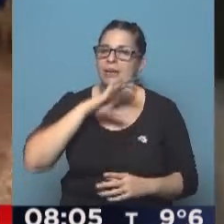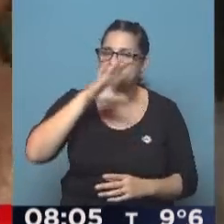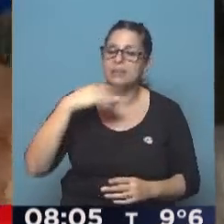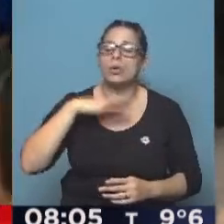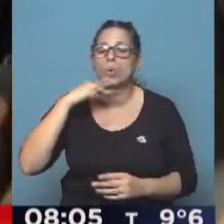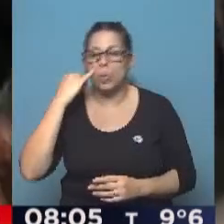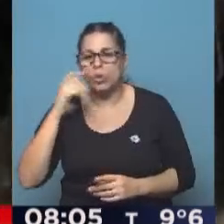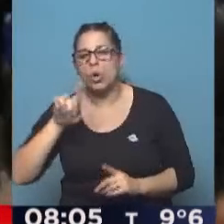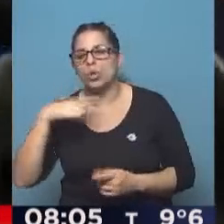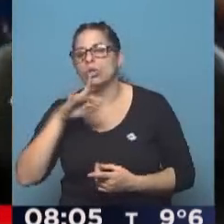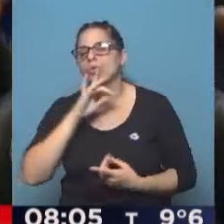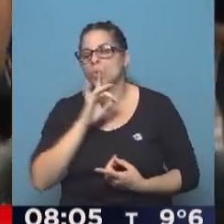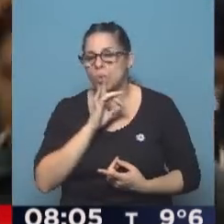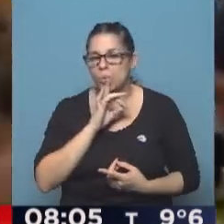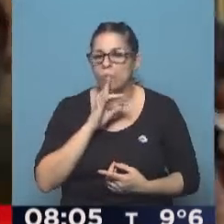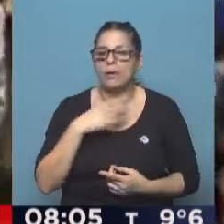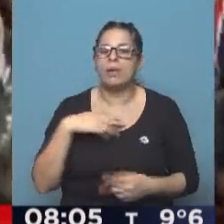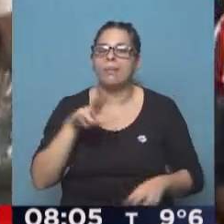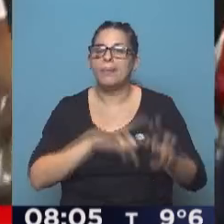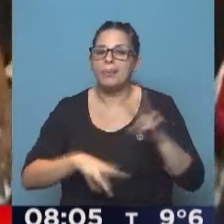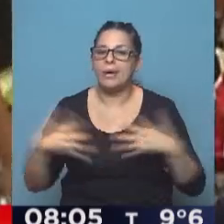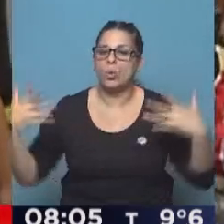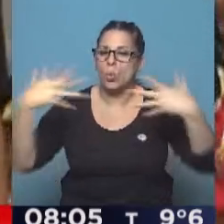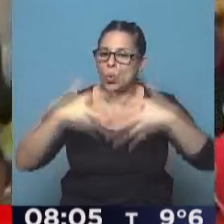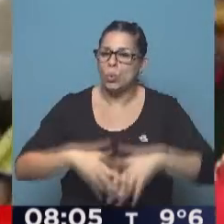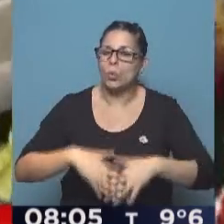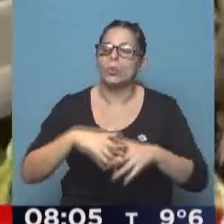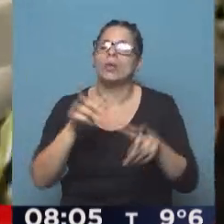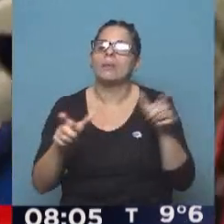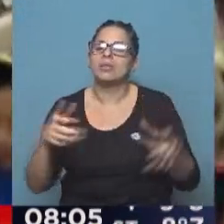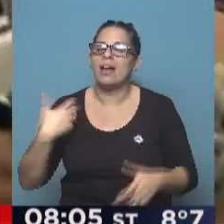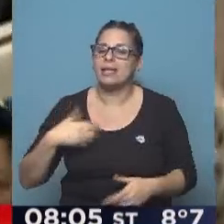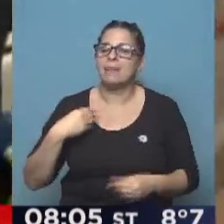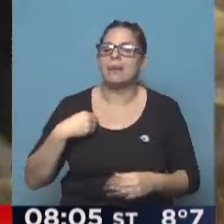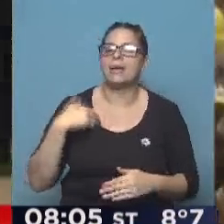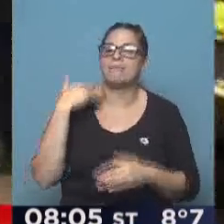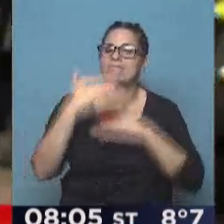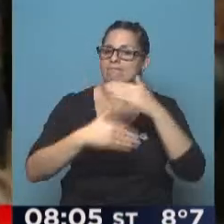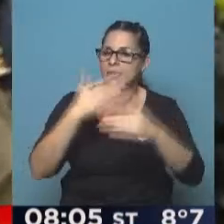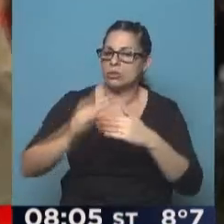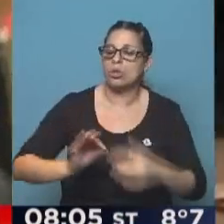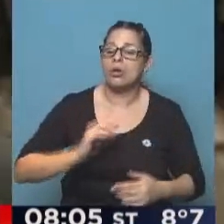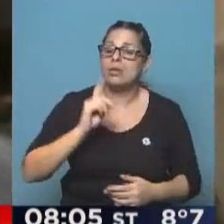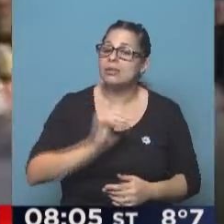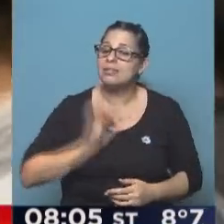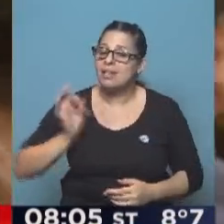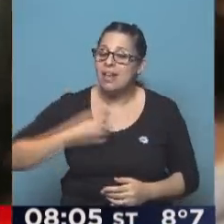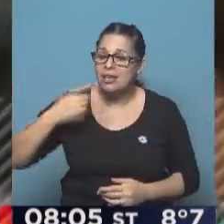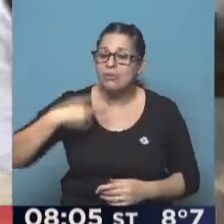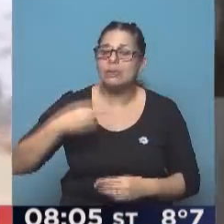Jujuy como en Tucumán, será buscar la unidad de los argentinos como motor del desarrollo para los próximos 100 años, para luchar contra la